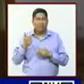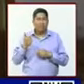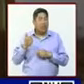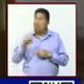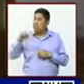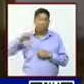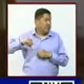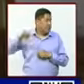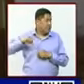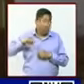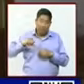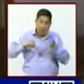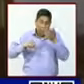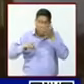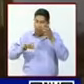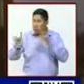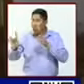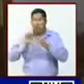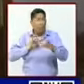elegir personas